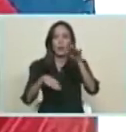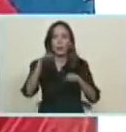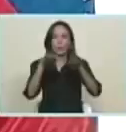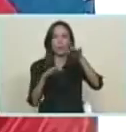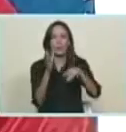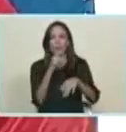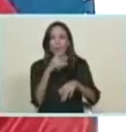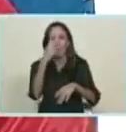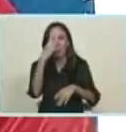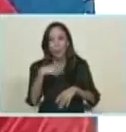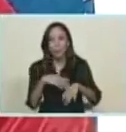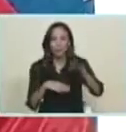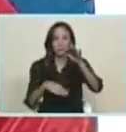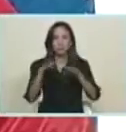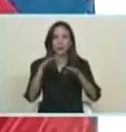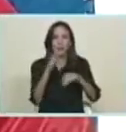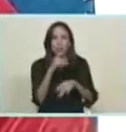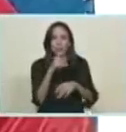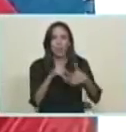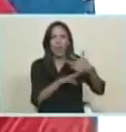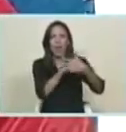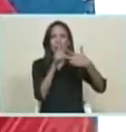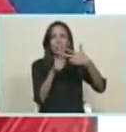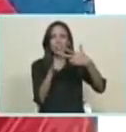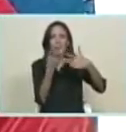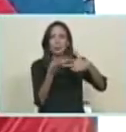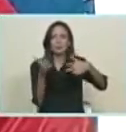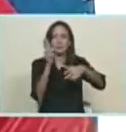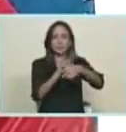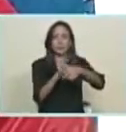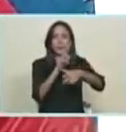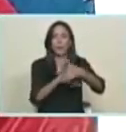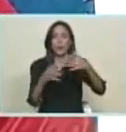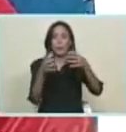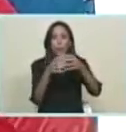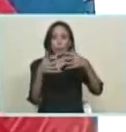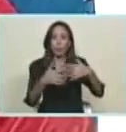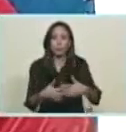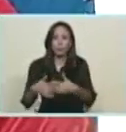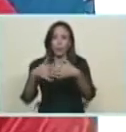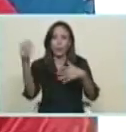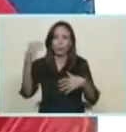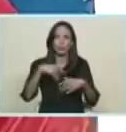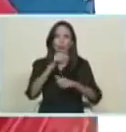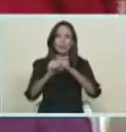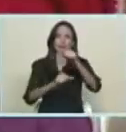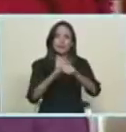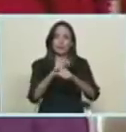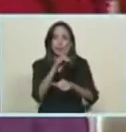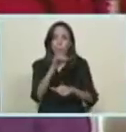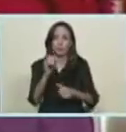la pobreza y la miseria. Las tres marcas nefastas del capitalismo en el siglo XX.